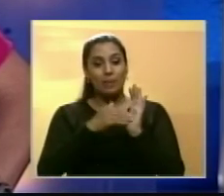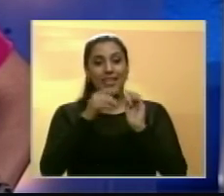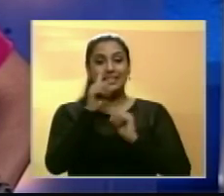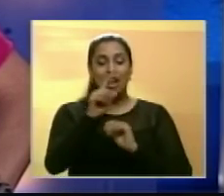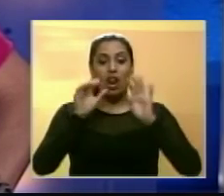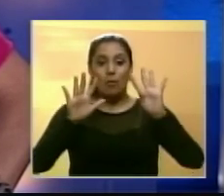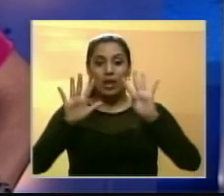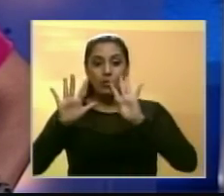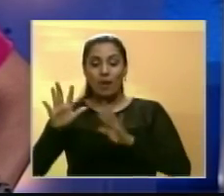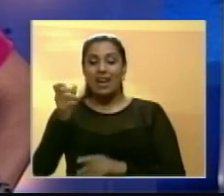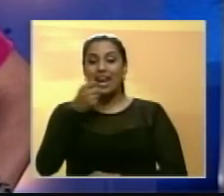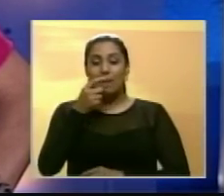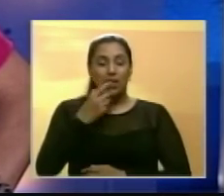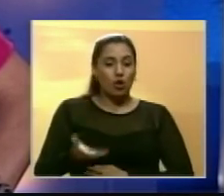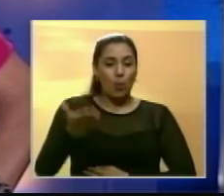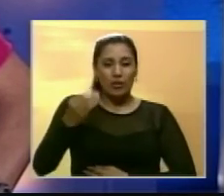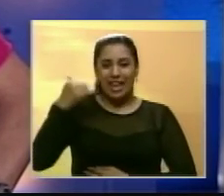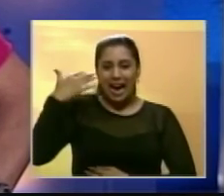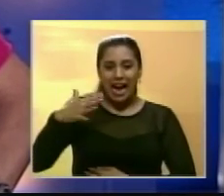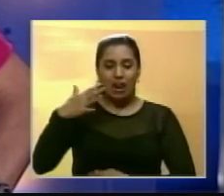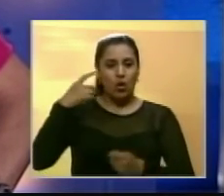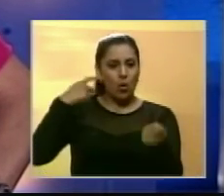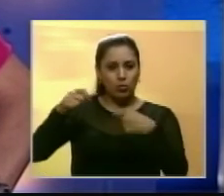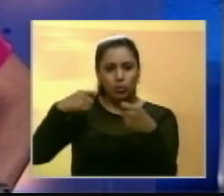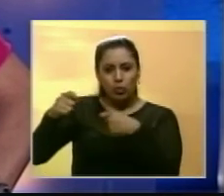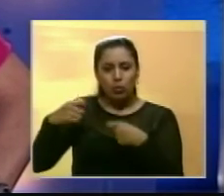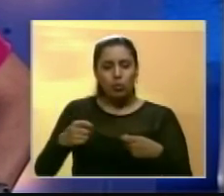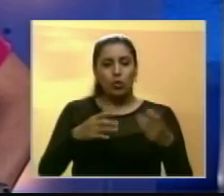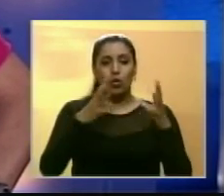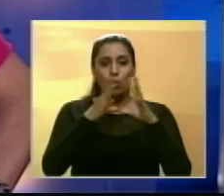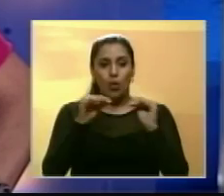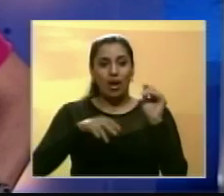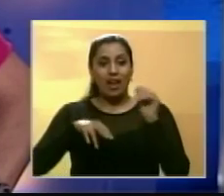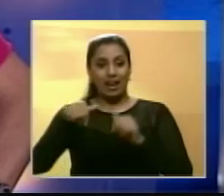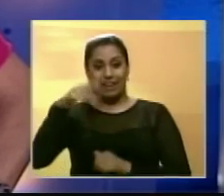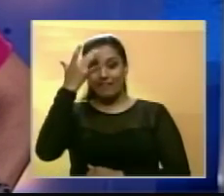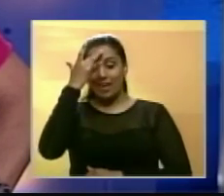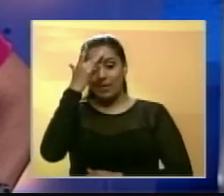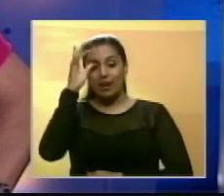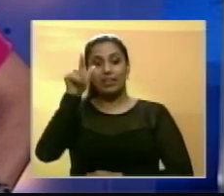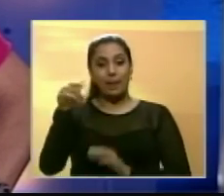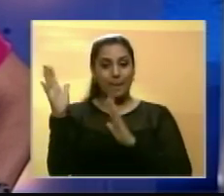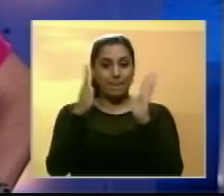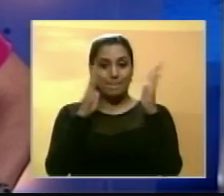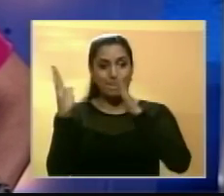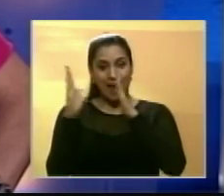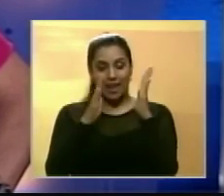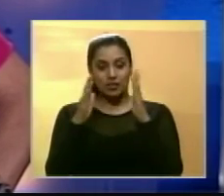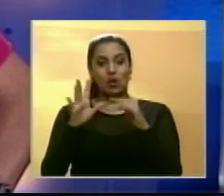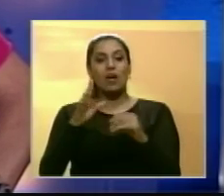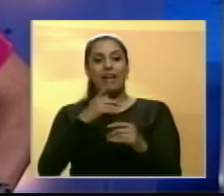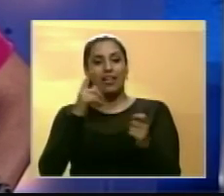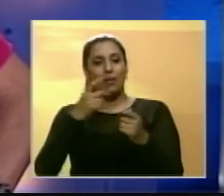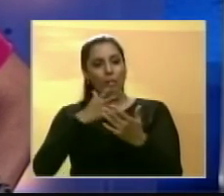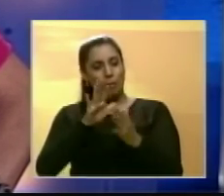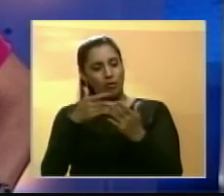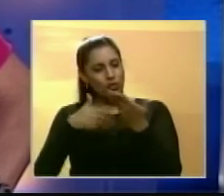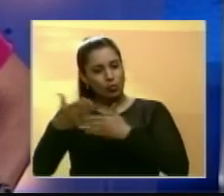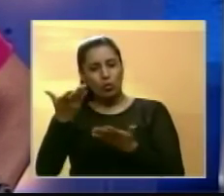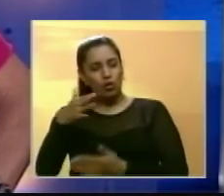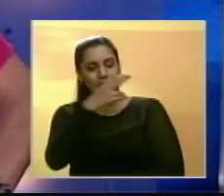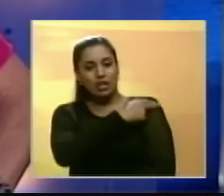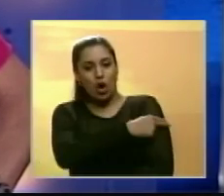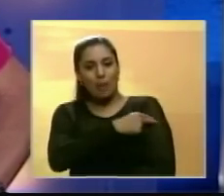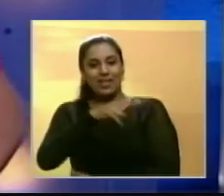114.184.199 medicamentos esenciales y de alto costo han sido distribuidos durante la segunda quincena de febrero y el mes de marzo a la red hospitalaria,